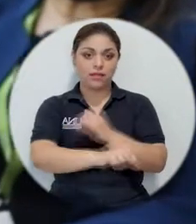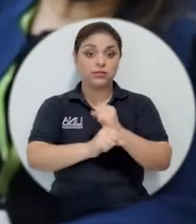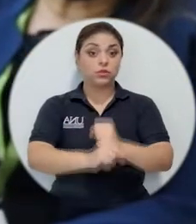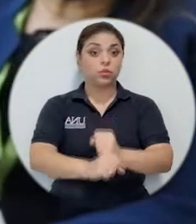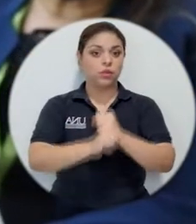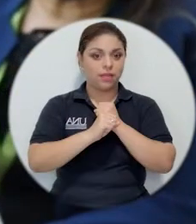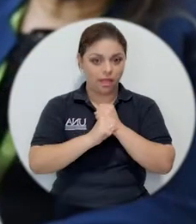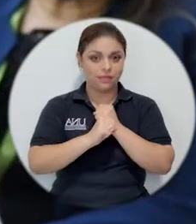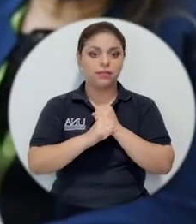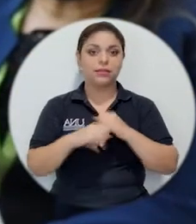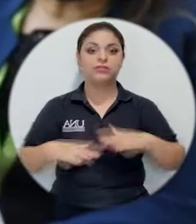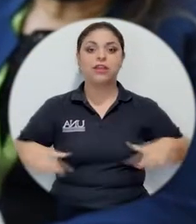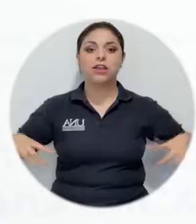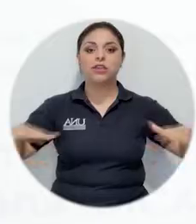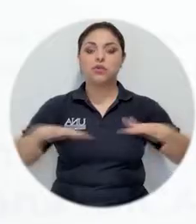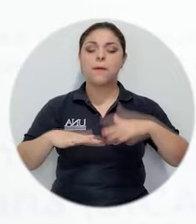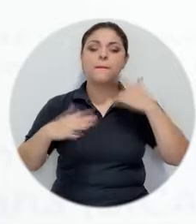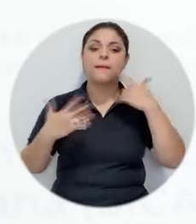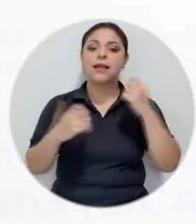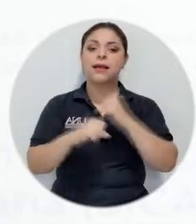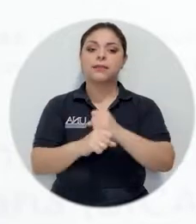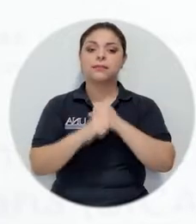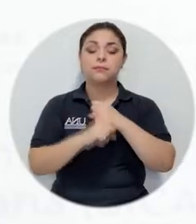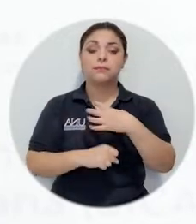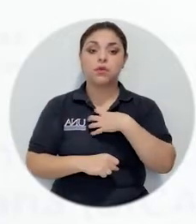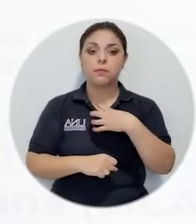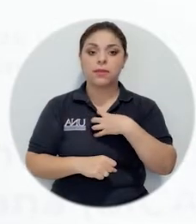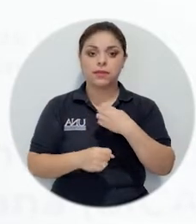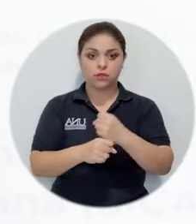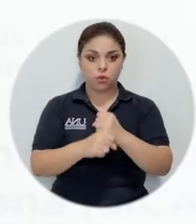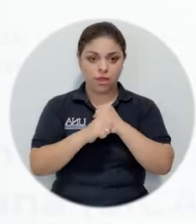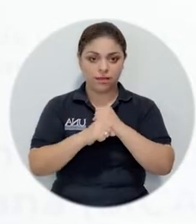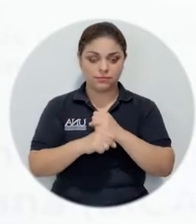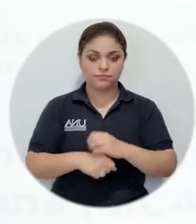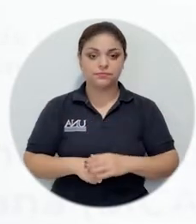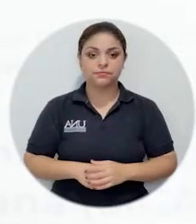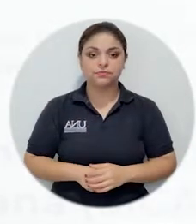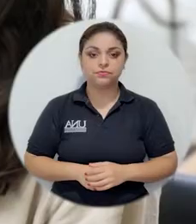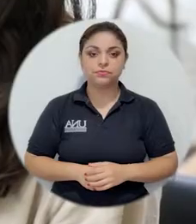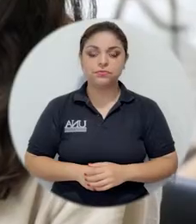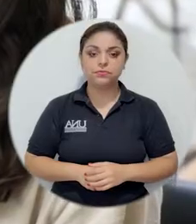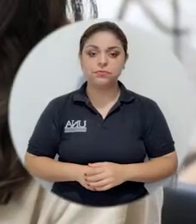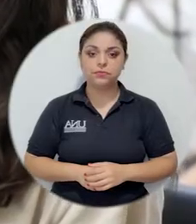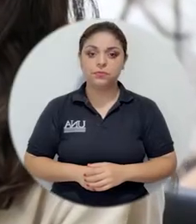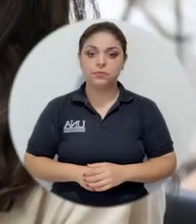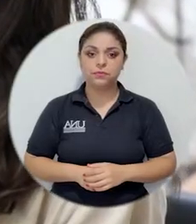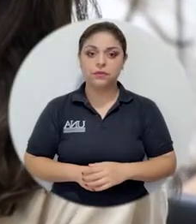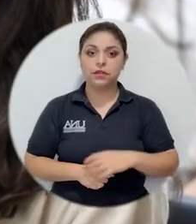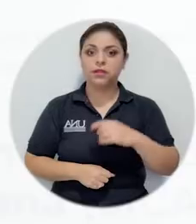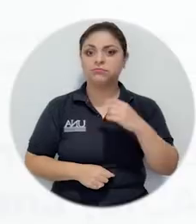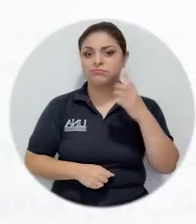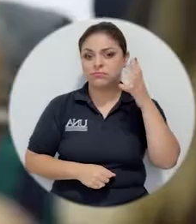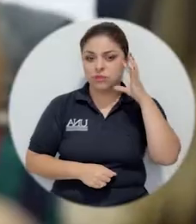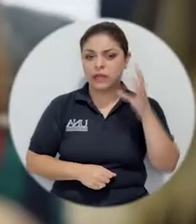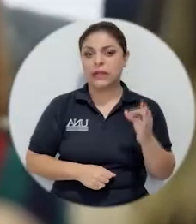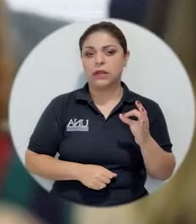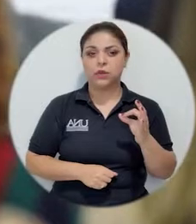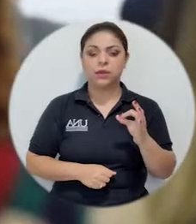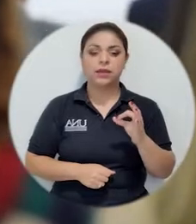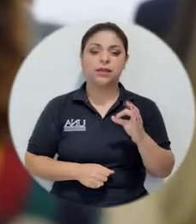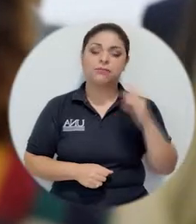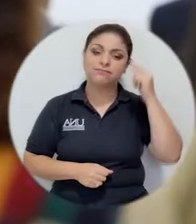de seguridad en la región en aras de garantizar pues su propia seguridad? Yo en ese aspecto lo